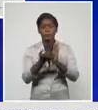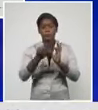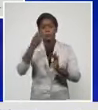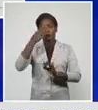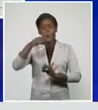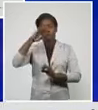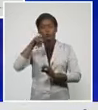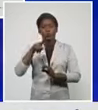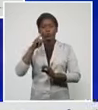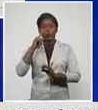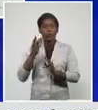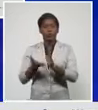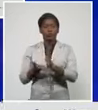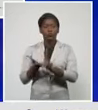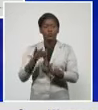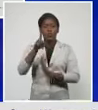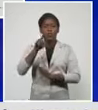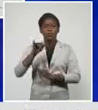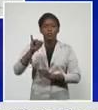asciende a